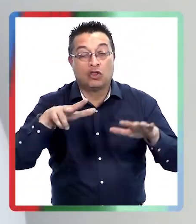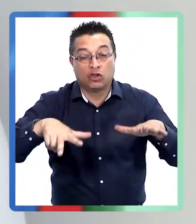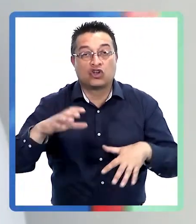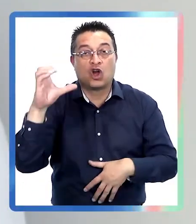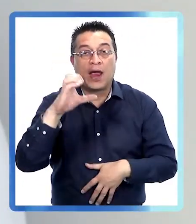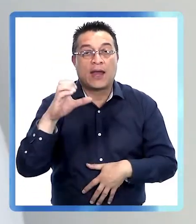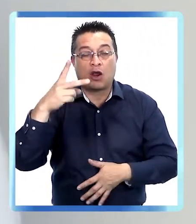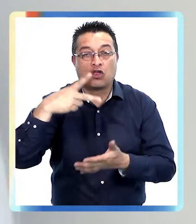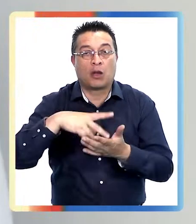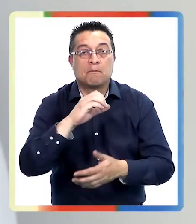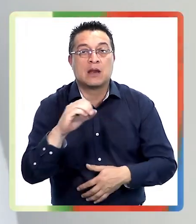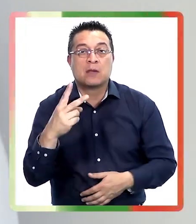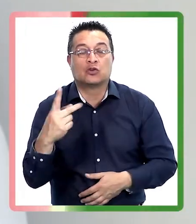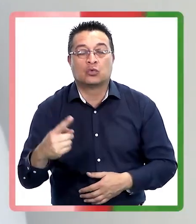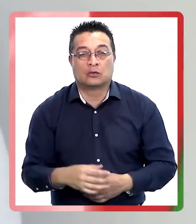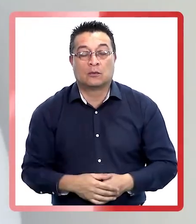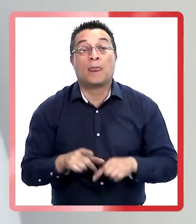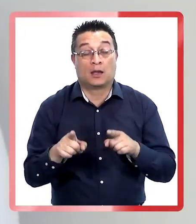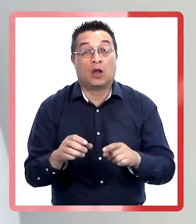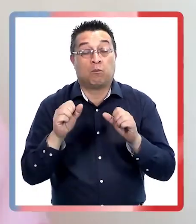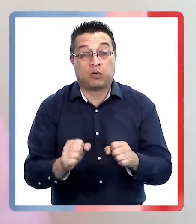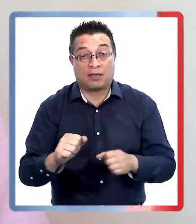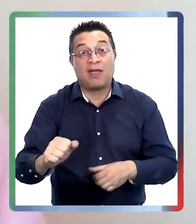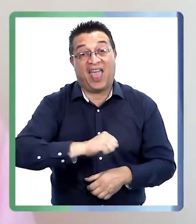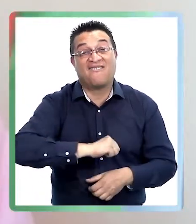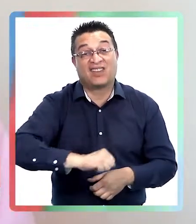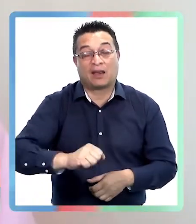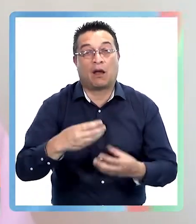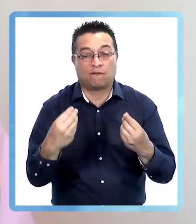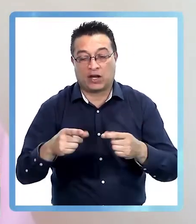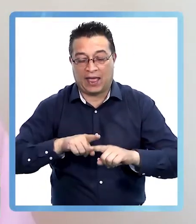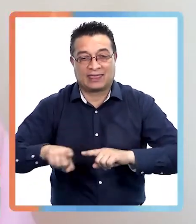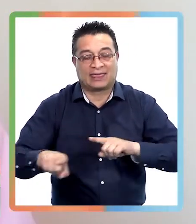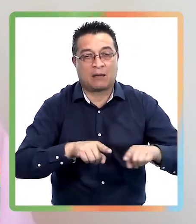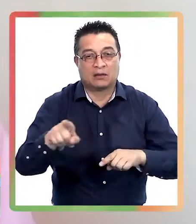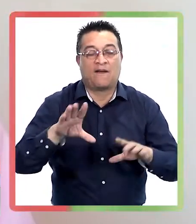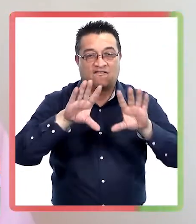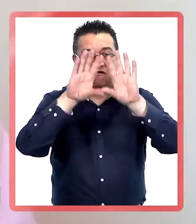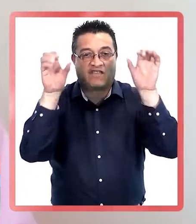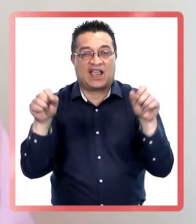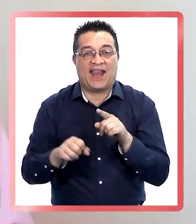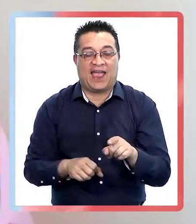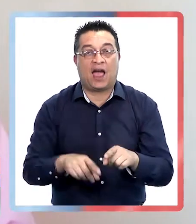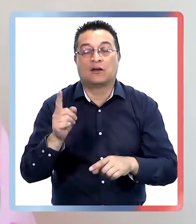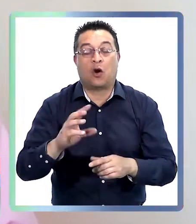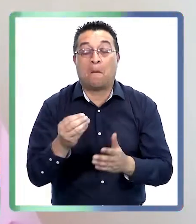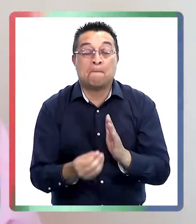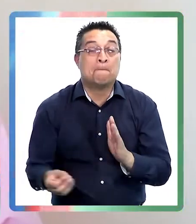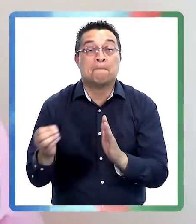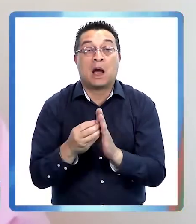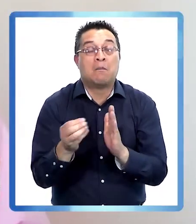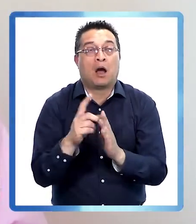el 18 de enero de 2021. Esto pudo haberse evitado con una buena diligencia por parte de Fiscalía. Este no puede ser otro